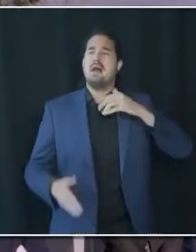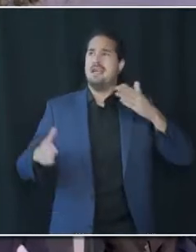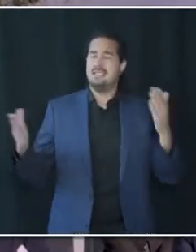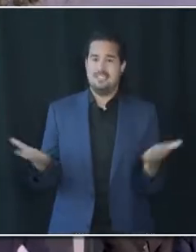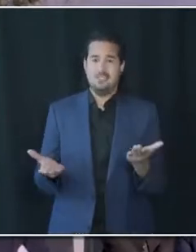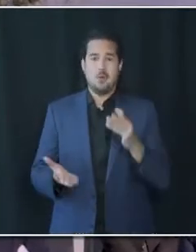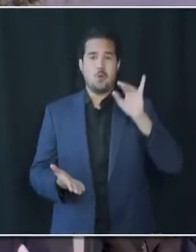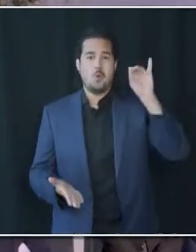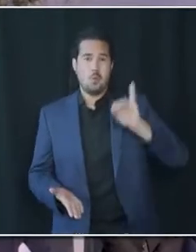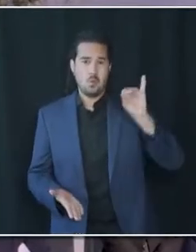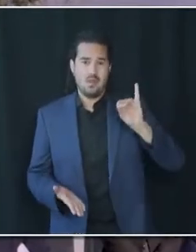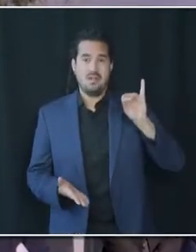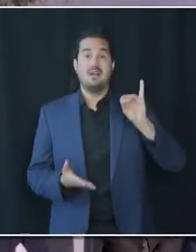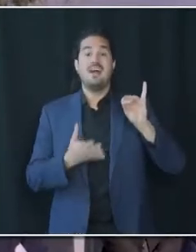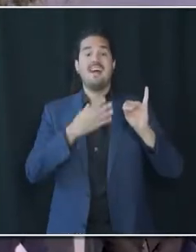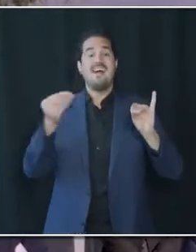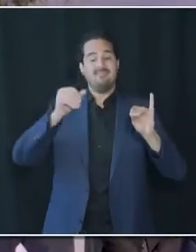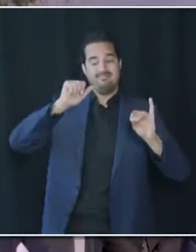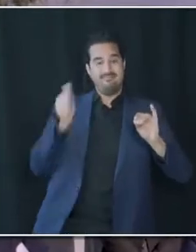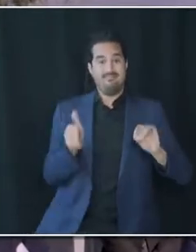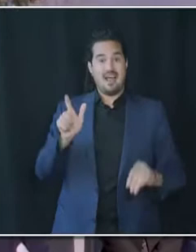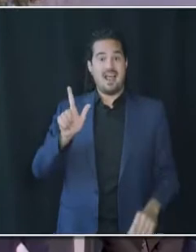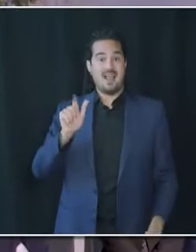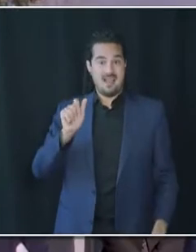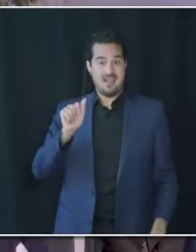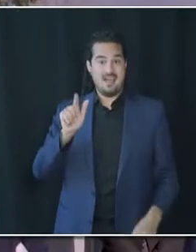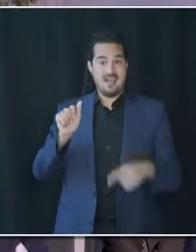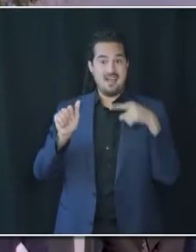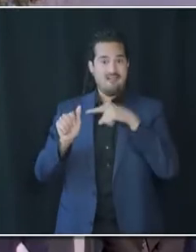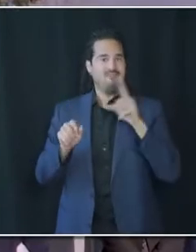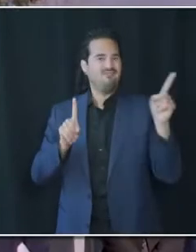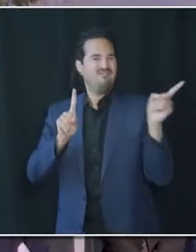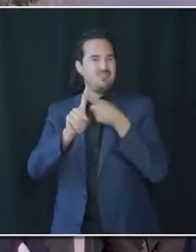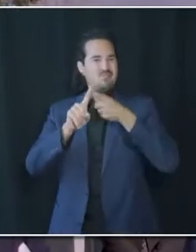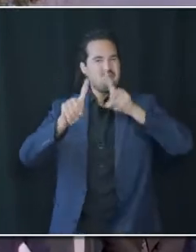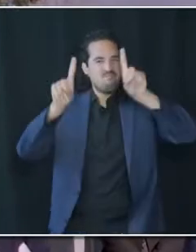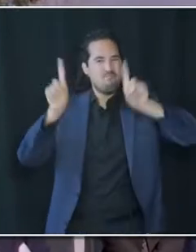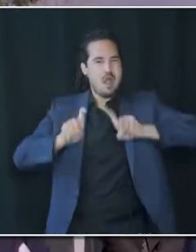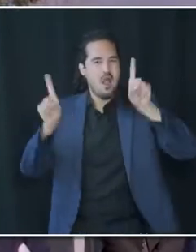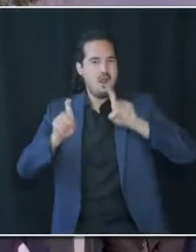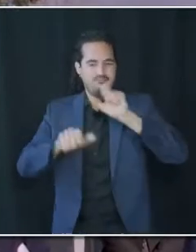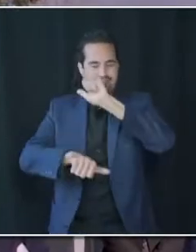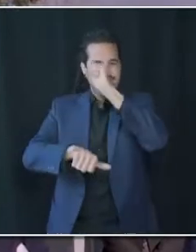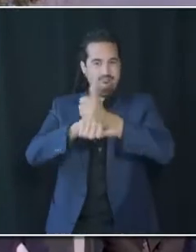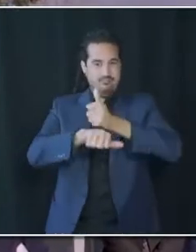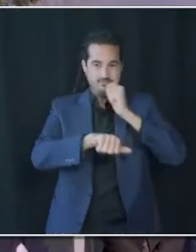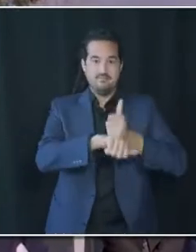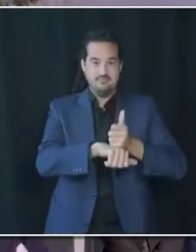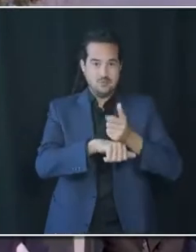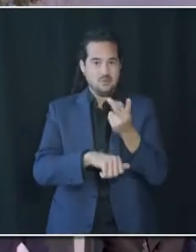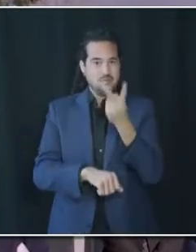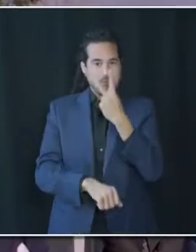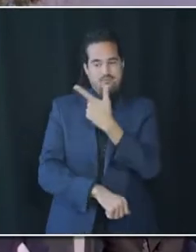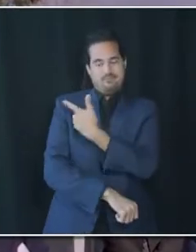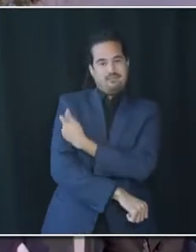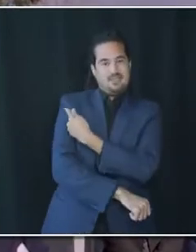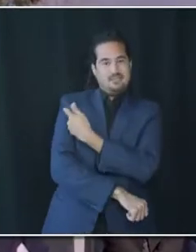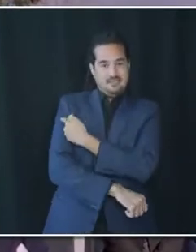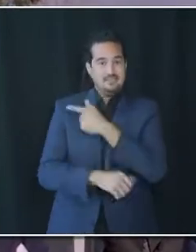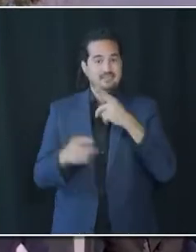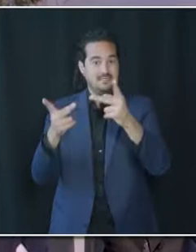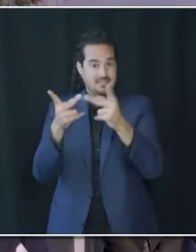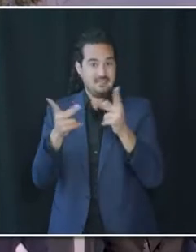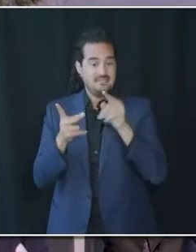ser los patrocinadores de este primer piloto del gobierno de acelerar acelerar la vacunación